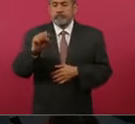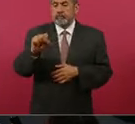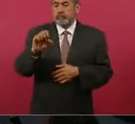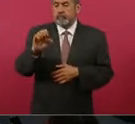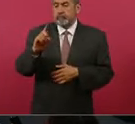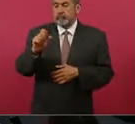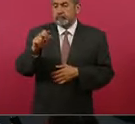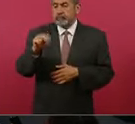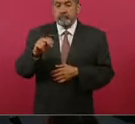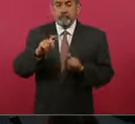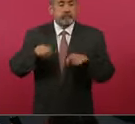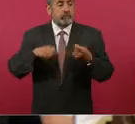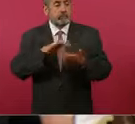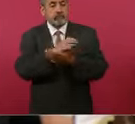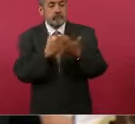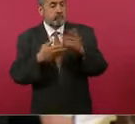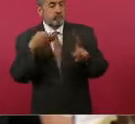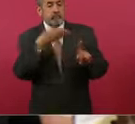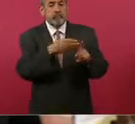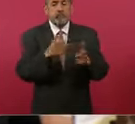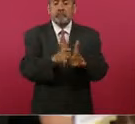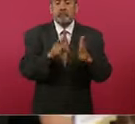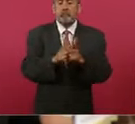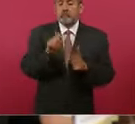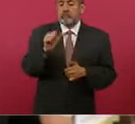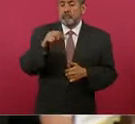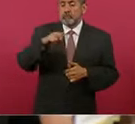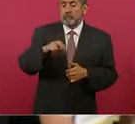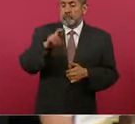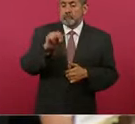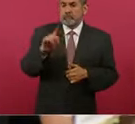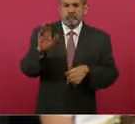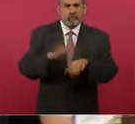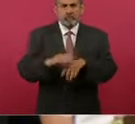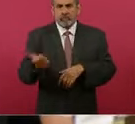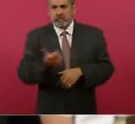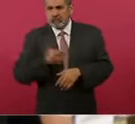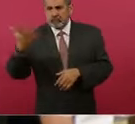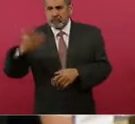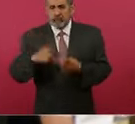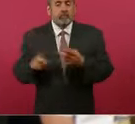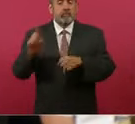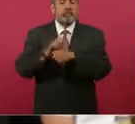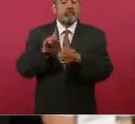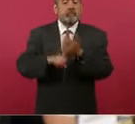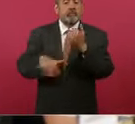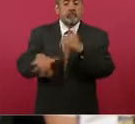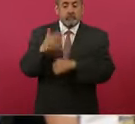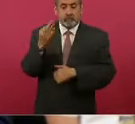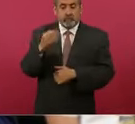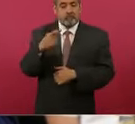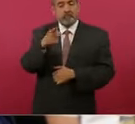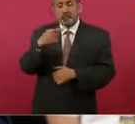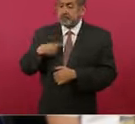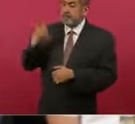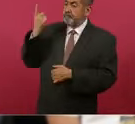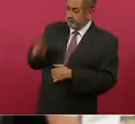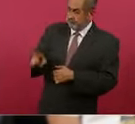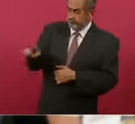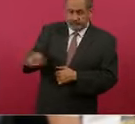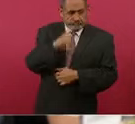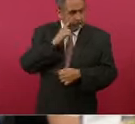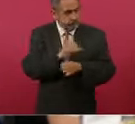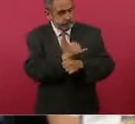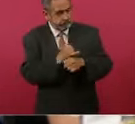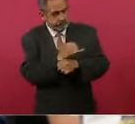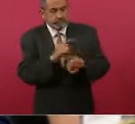se daría otro contrato a Grupo Andrade con sobreprecios, y el 15 de febrero por cuarta vez usted ordenó que se investigara a Grupo